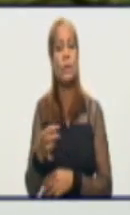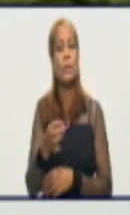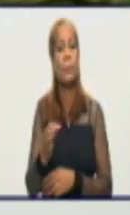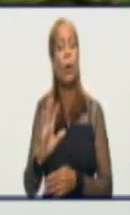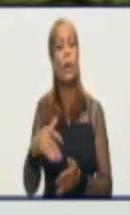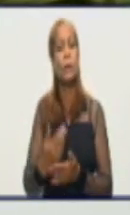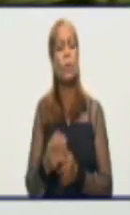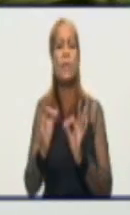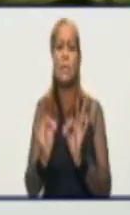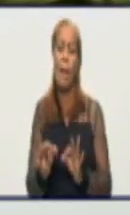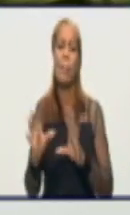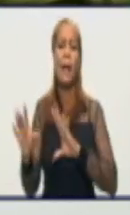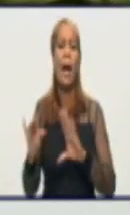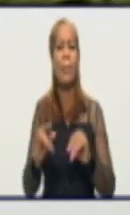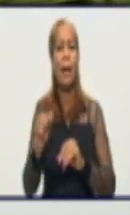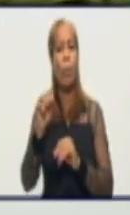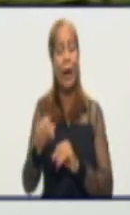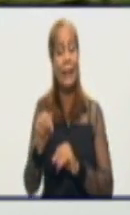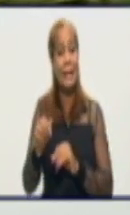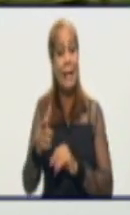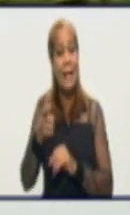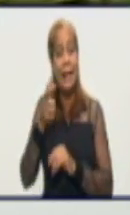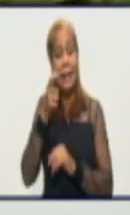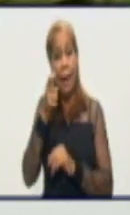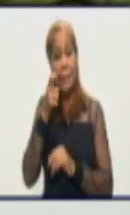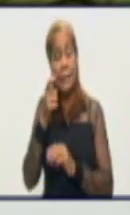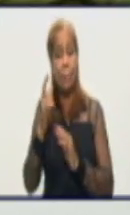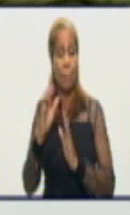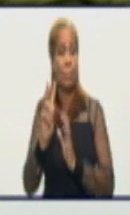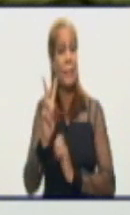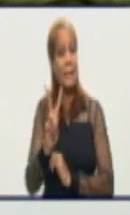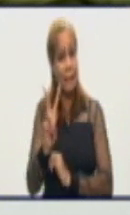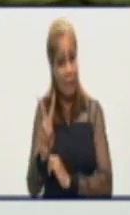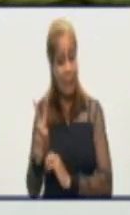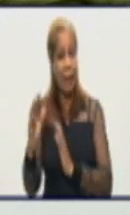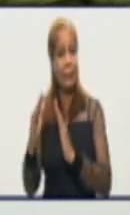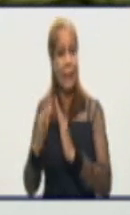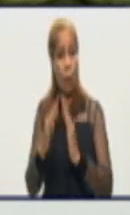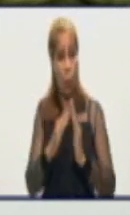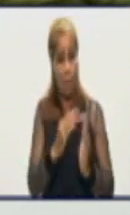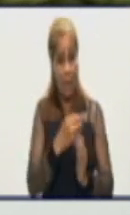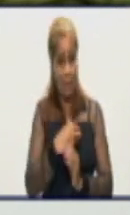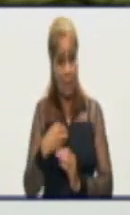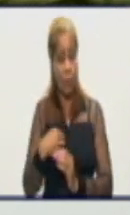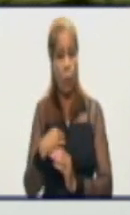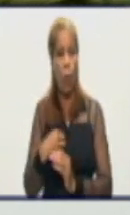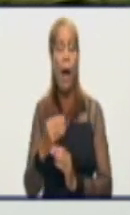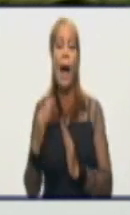siempre decimos aquí, la pesquisa, como se hacía alusión en la primera parte del programa,